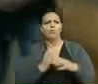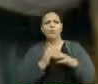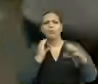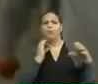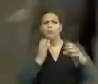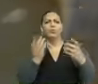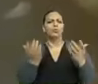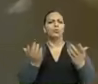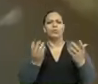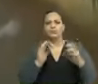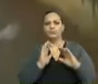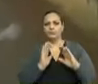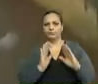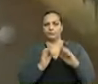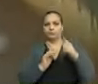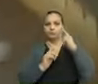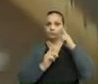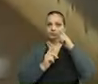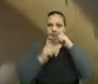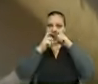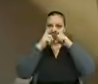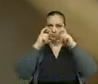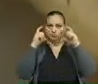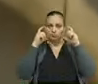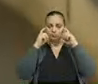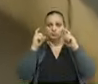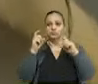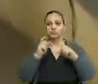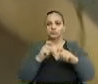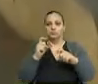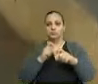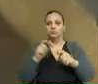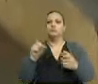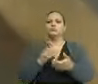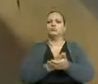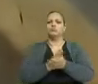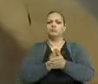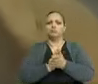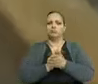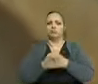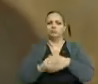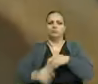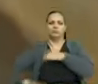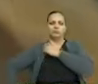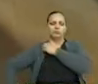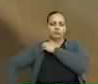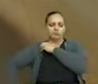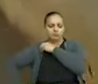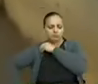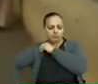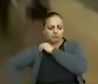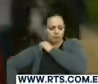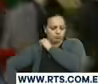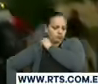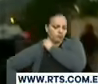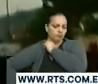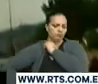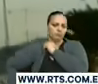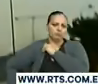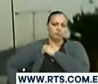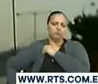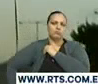seguridad, tanto para usted como para tus jefes, donde de a poco se va reactivando